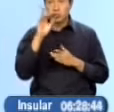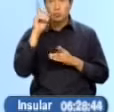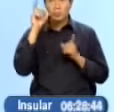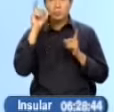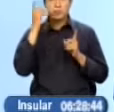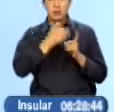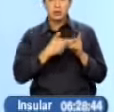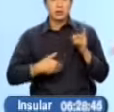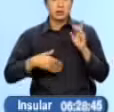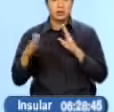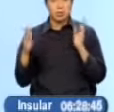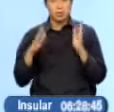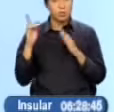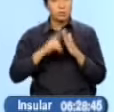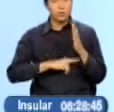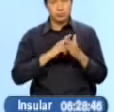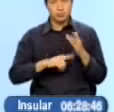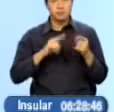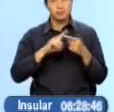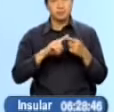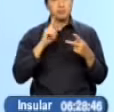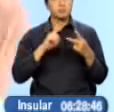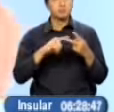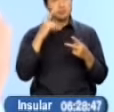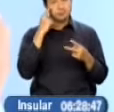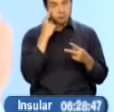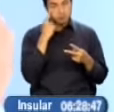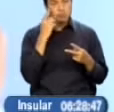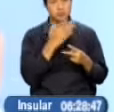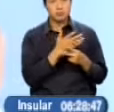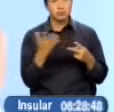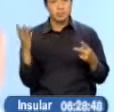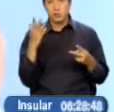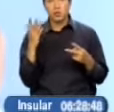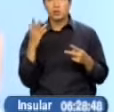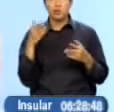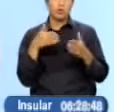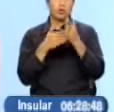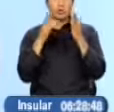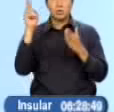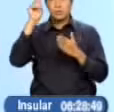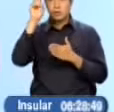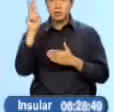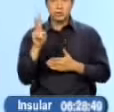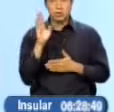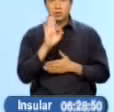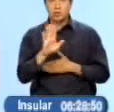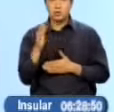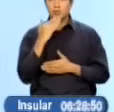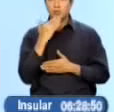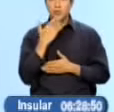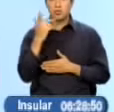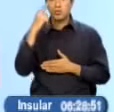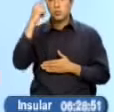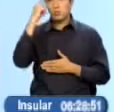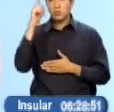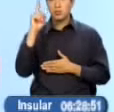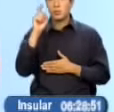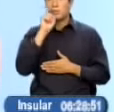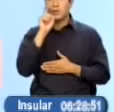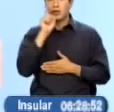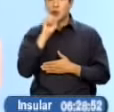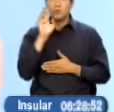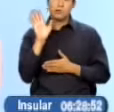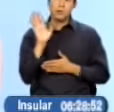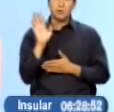presidencia pro-témpore también hay otra cosa detrás que es golpear la venezuela y que finalmente el gobierno de nicolás